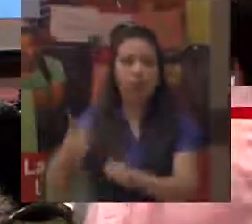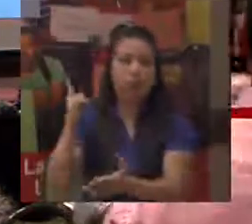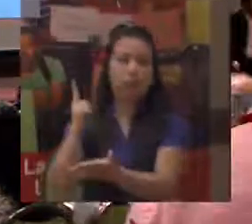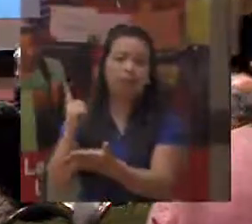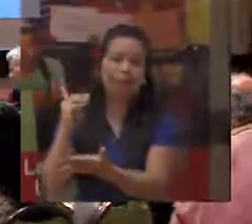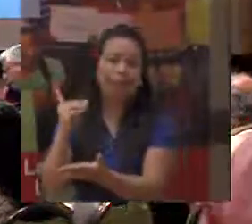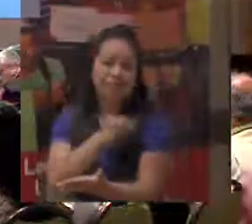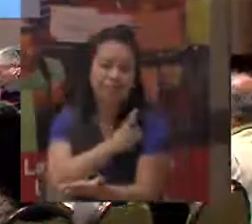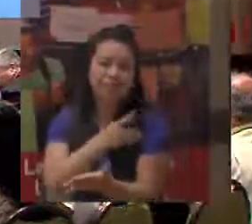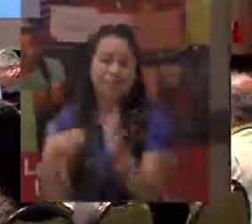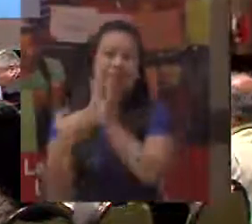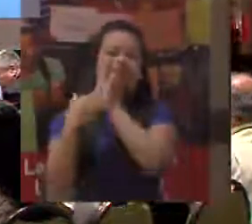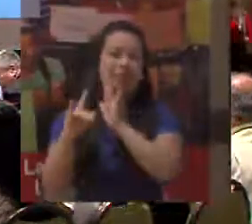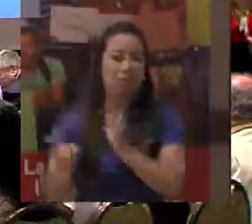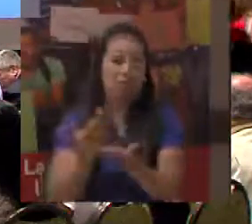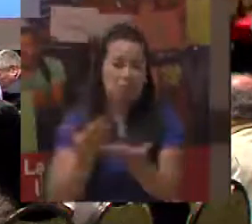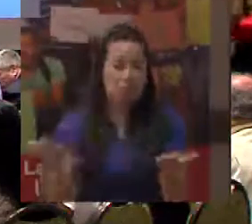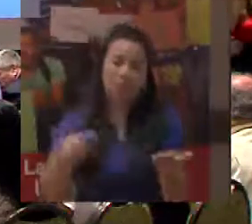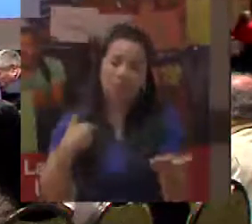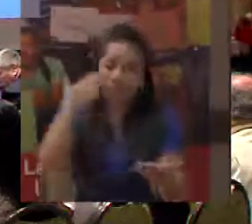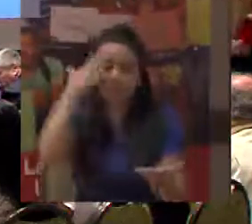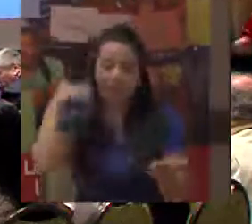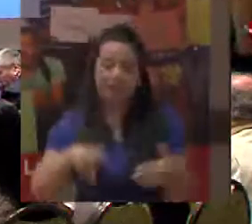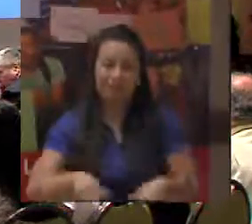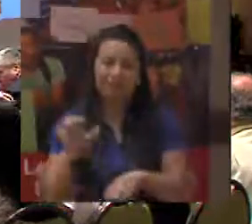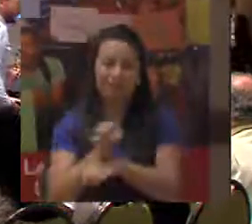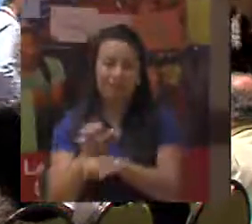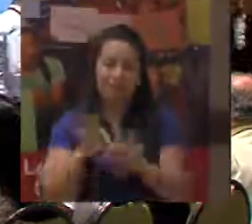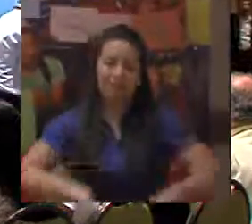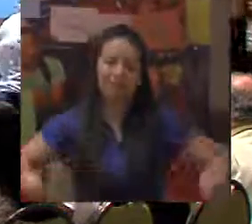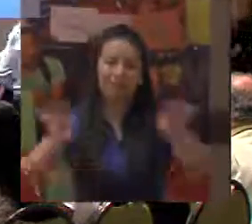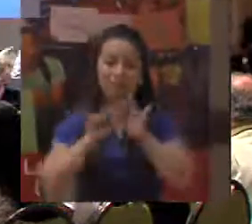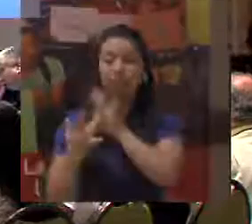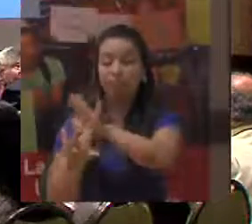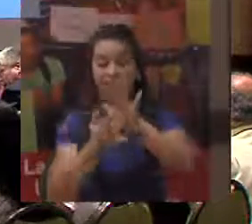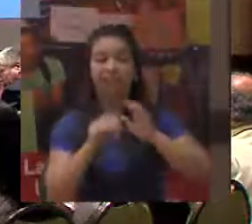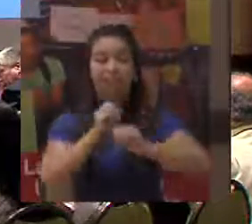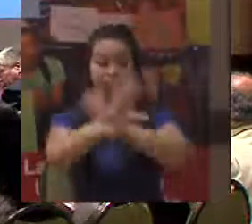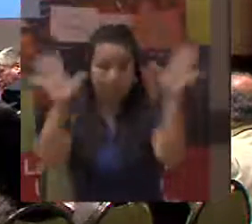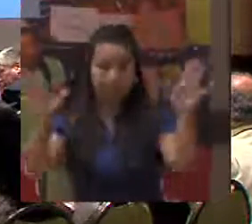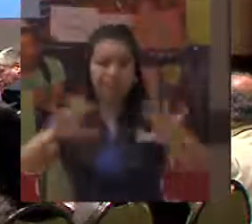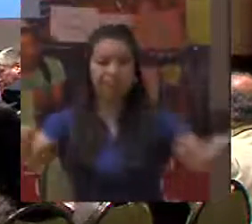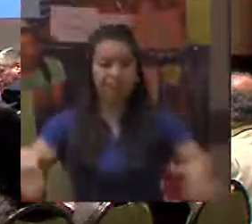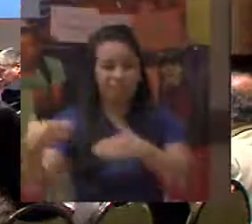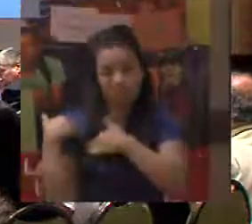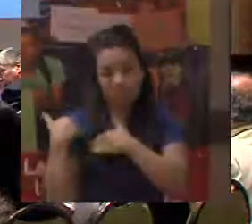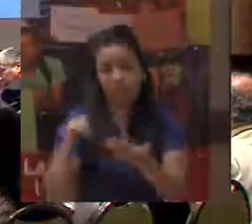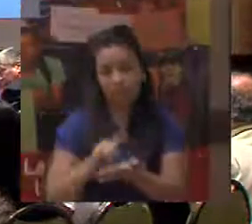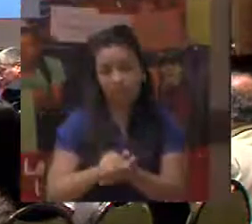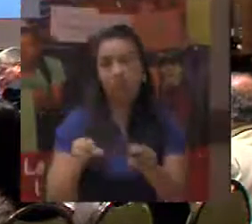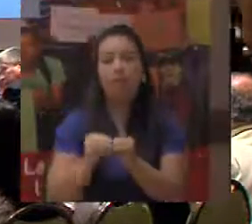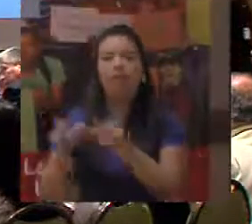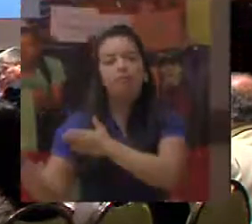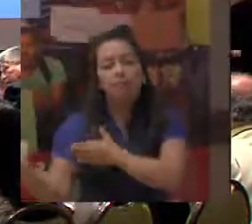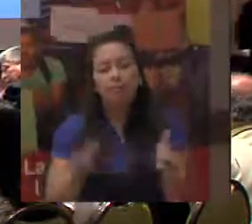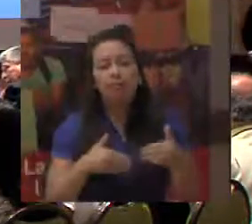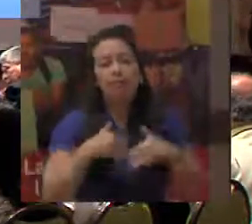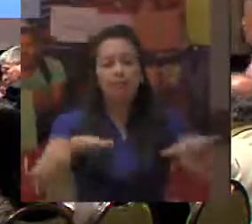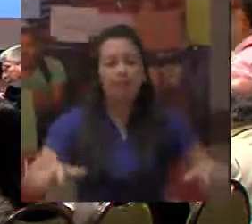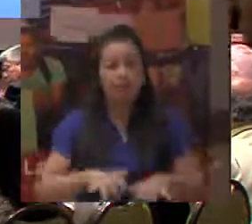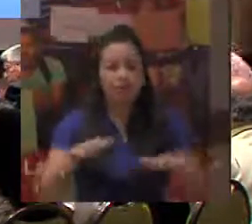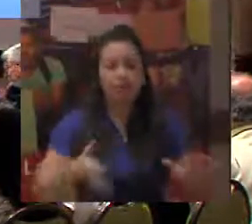ir en contra de los intereses propios de la entidad. Se hizo la definición de una arquitectura organizacional y el plan de acción de seguridad de